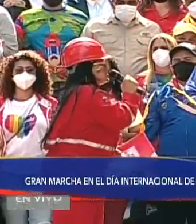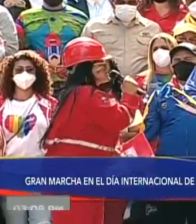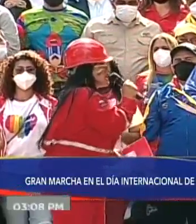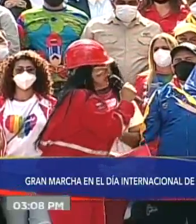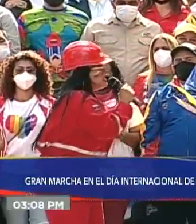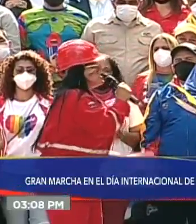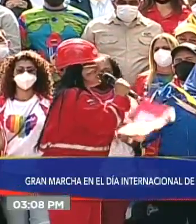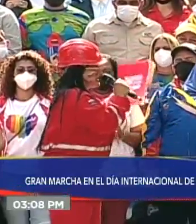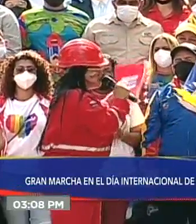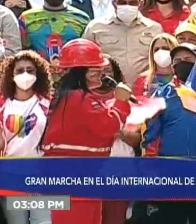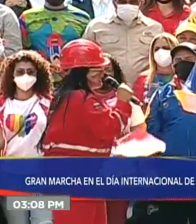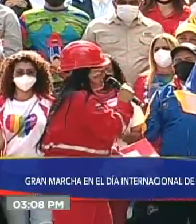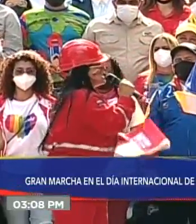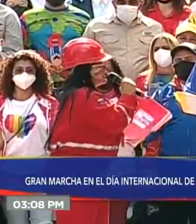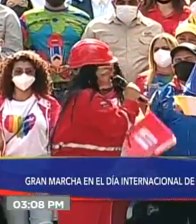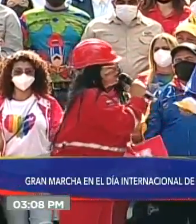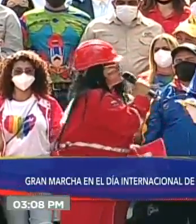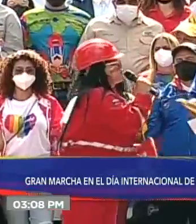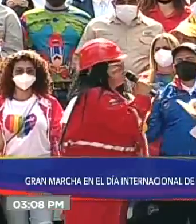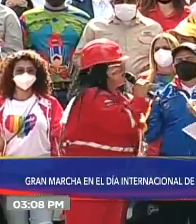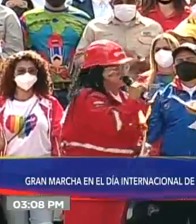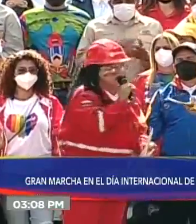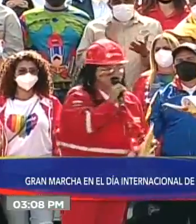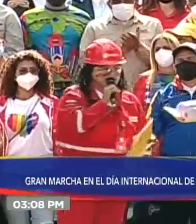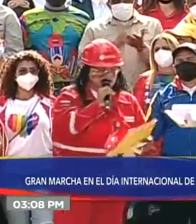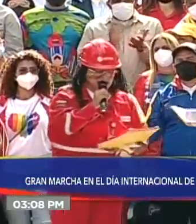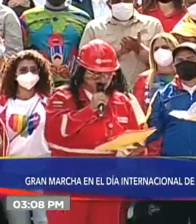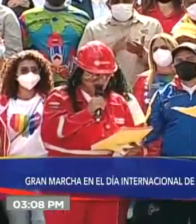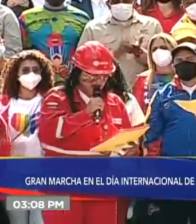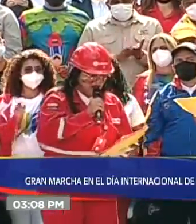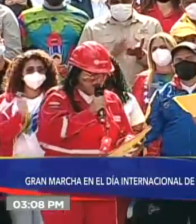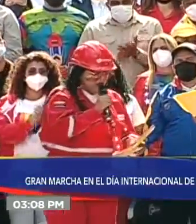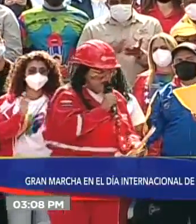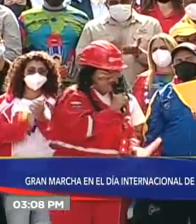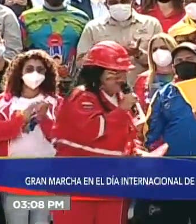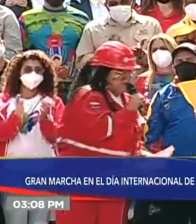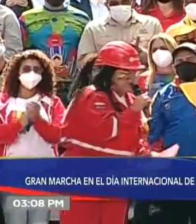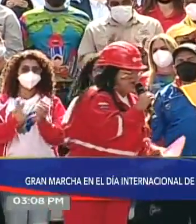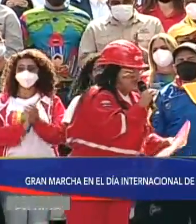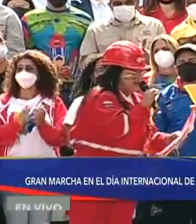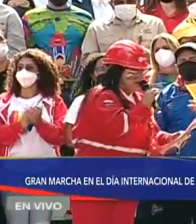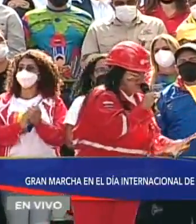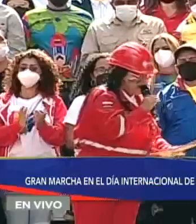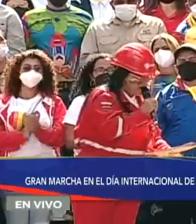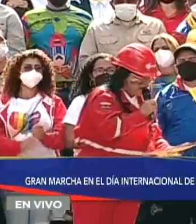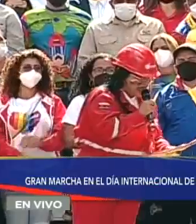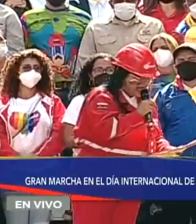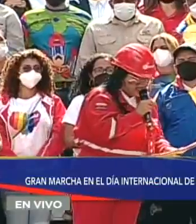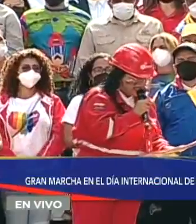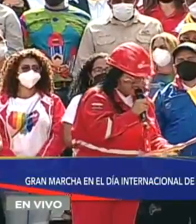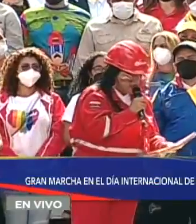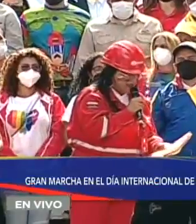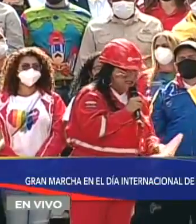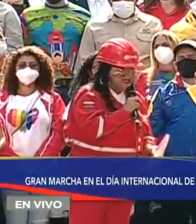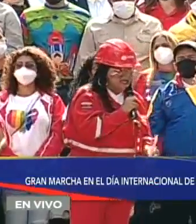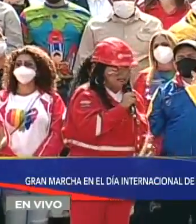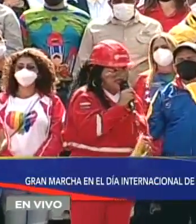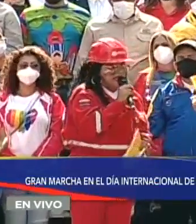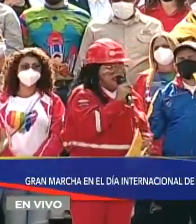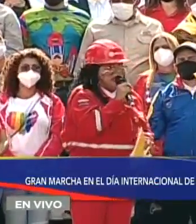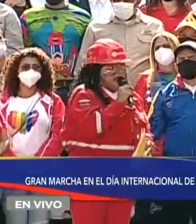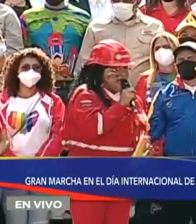allí visibilizadas y respetadas y reconocidas dentro de nuestra central. Otra propuesta, para no abundar allí,